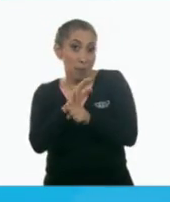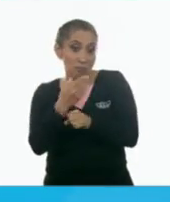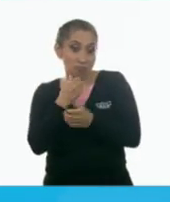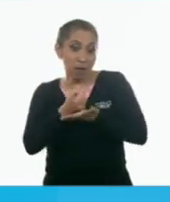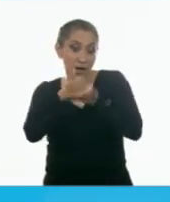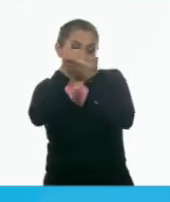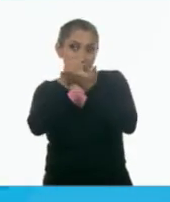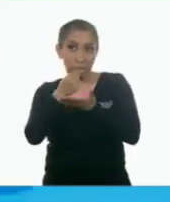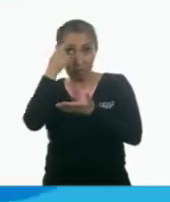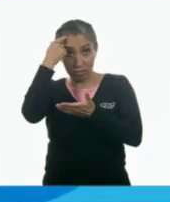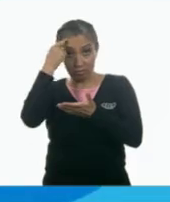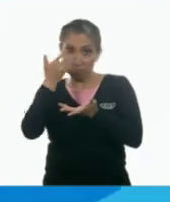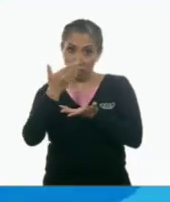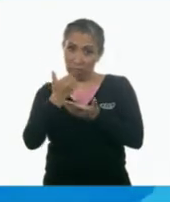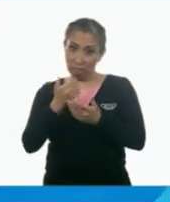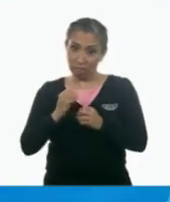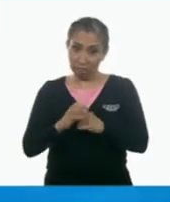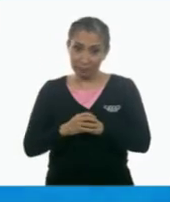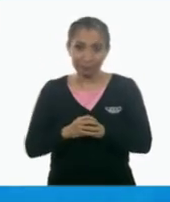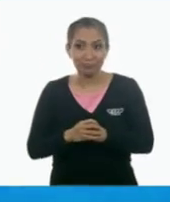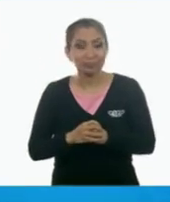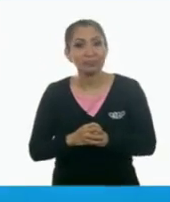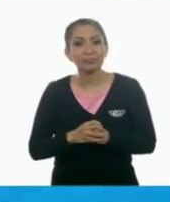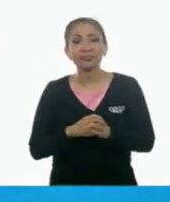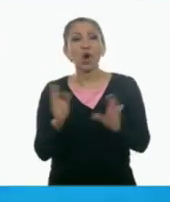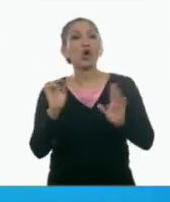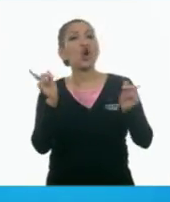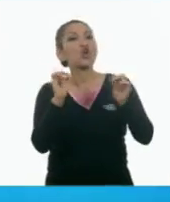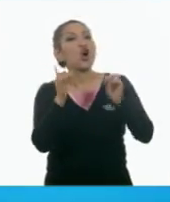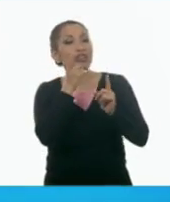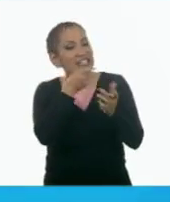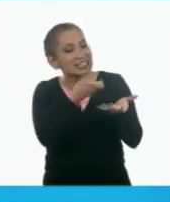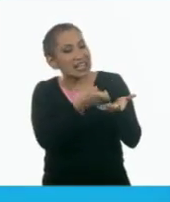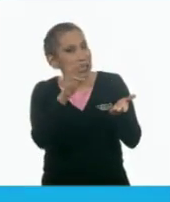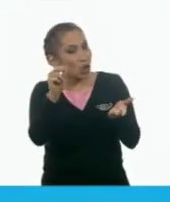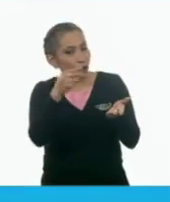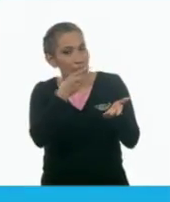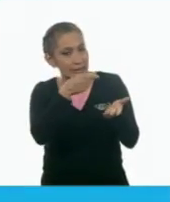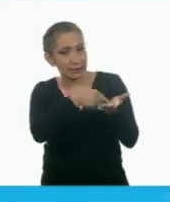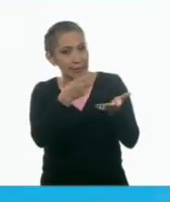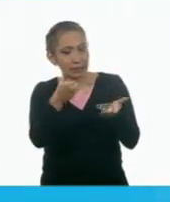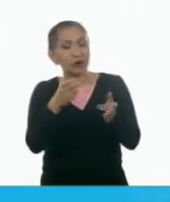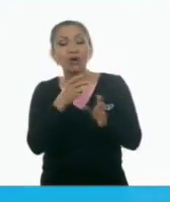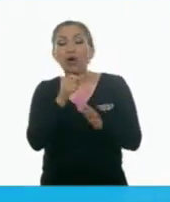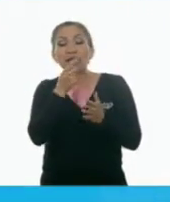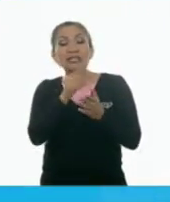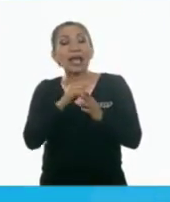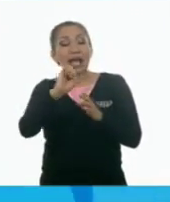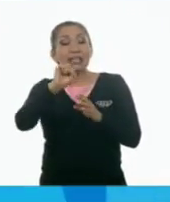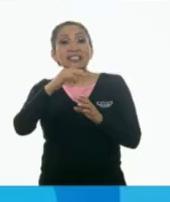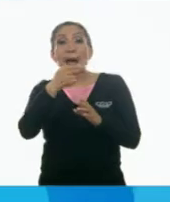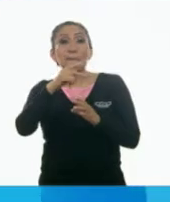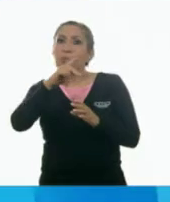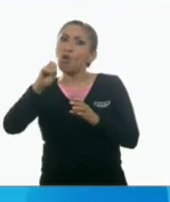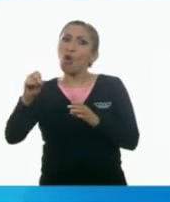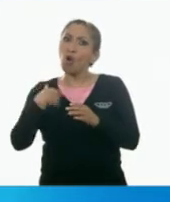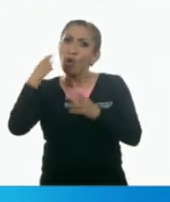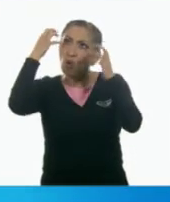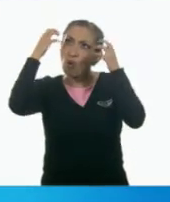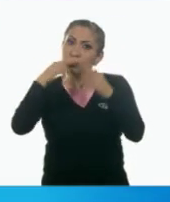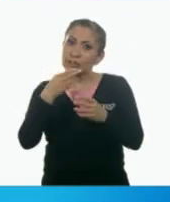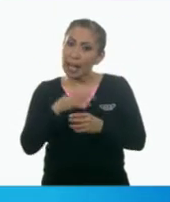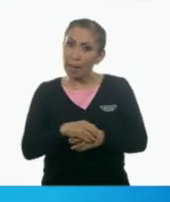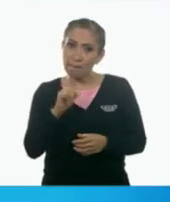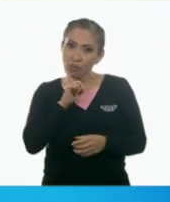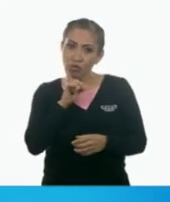sería muy útil porque a mí... Staff, eso no dice aquí. No dice qué shampoo usaba Rapunzel.